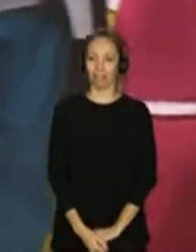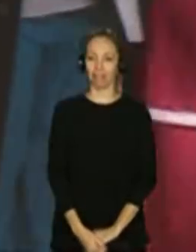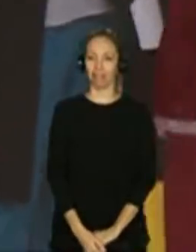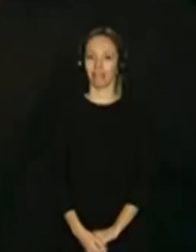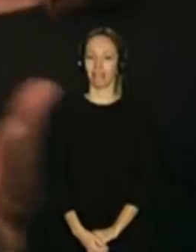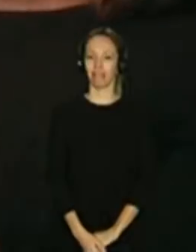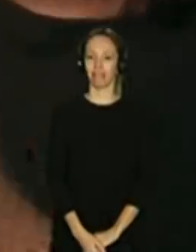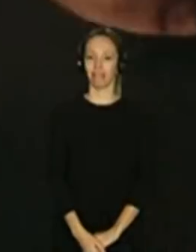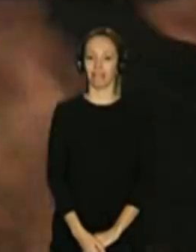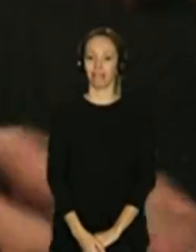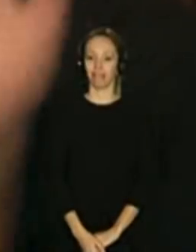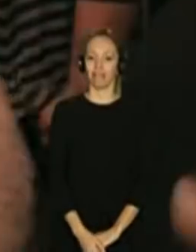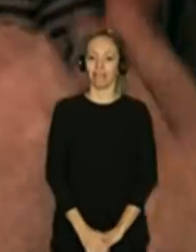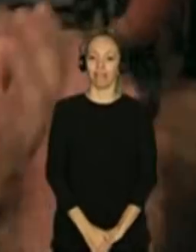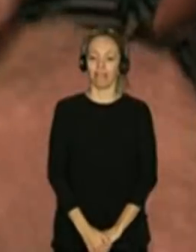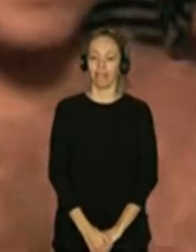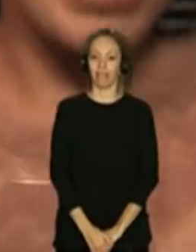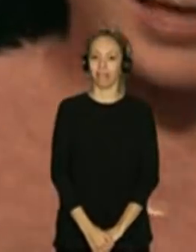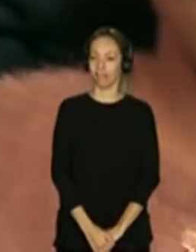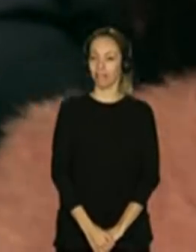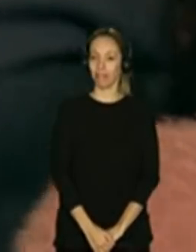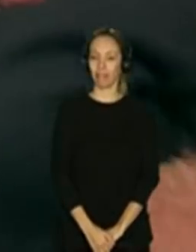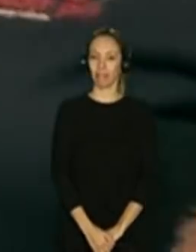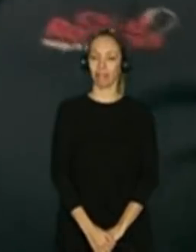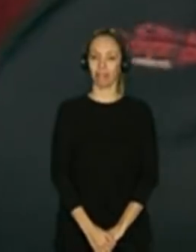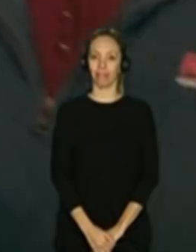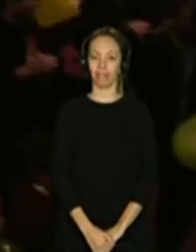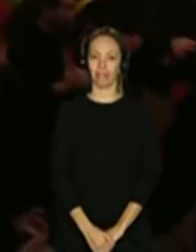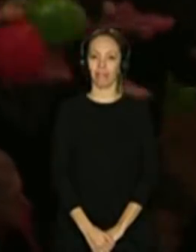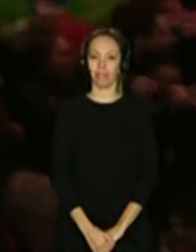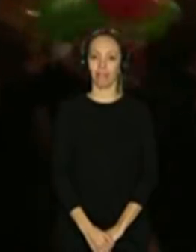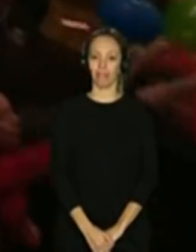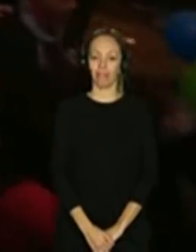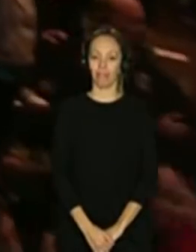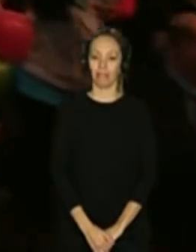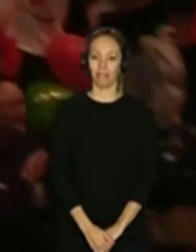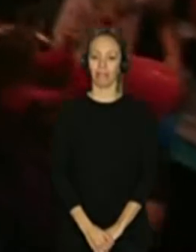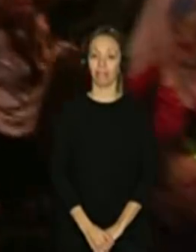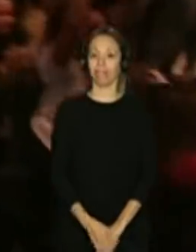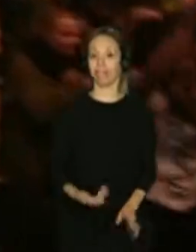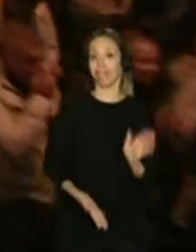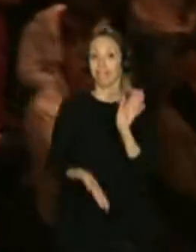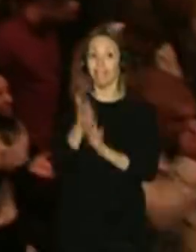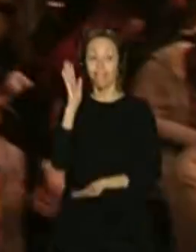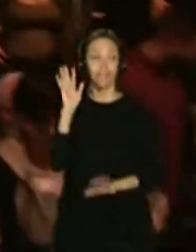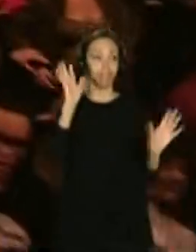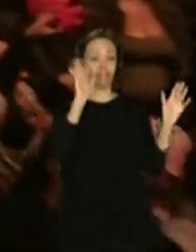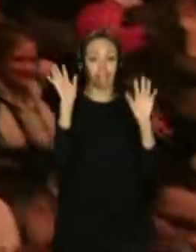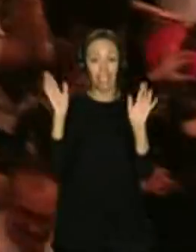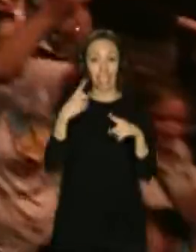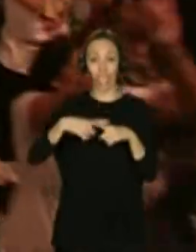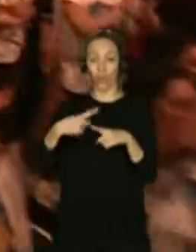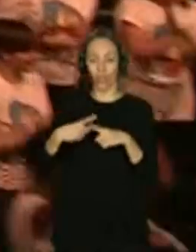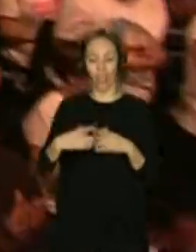que han conseguido, no sé de qué manera, pero que ha hecho que todo el